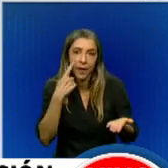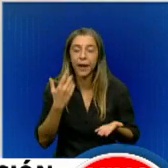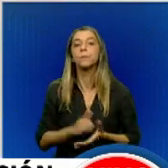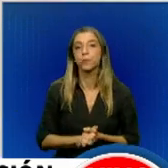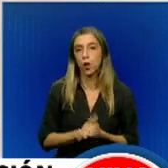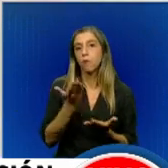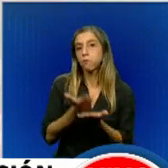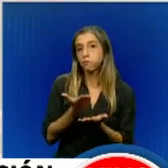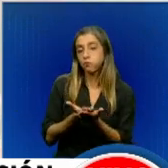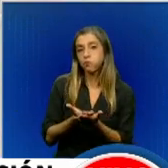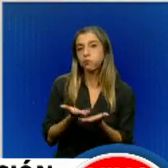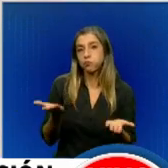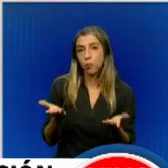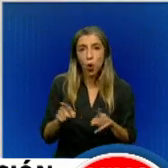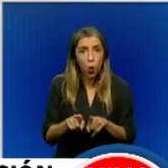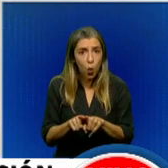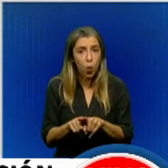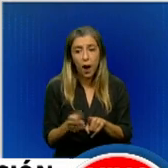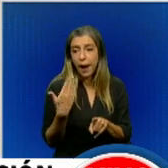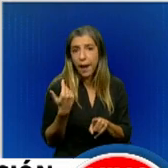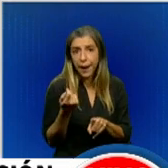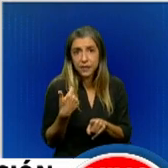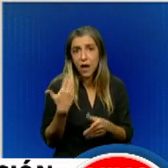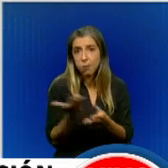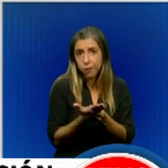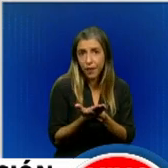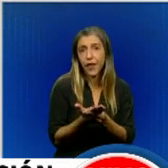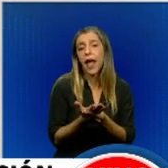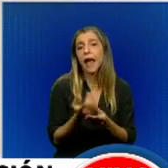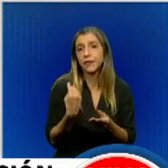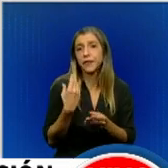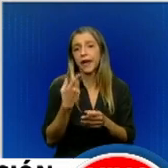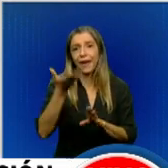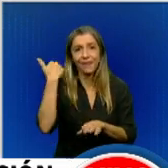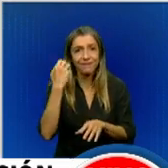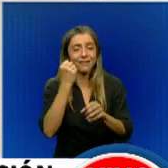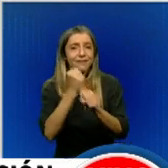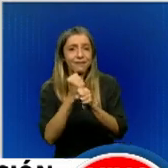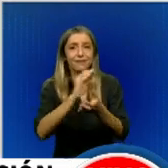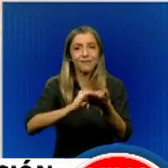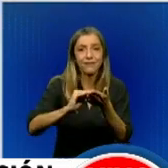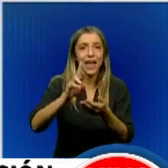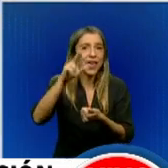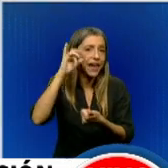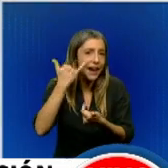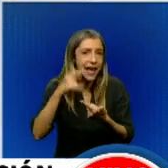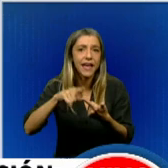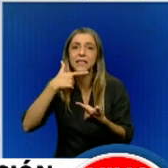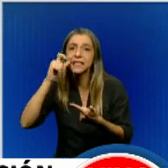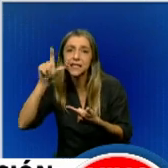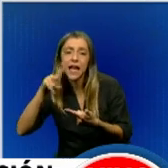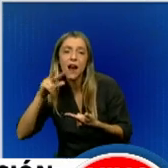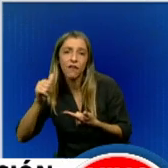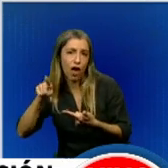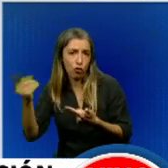propongo que lo hicimos con este expediente que trabajaron la diputada rey el diputados elba y otros le proveen